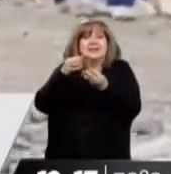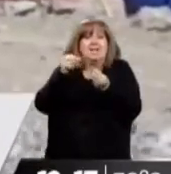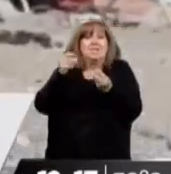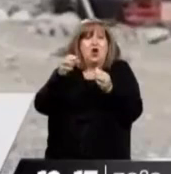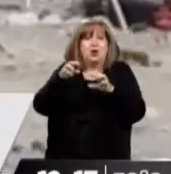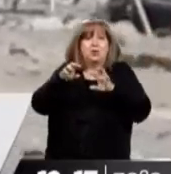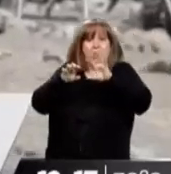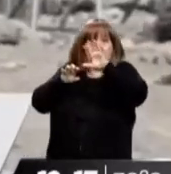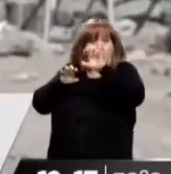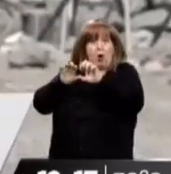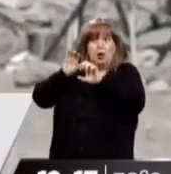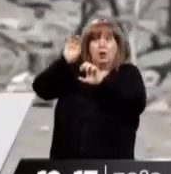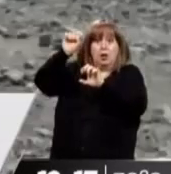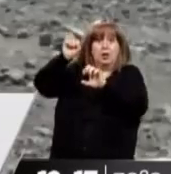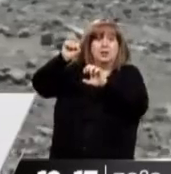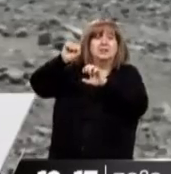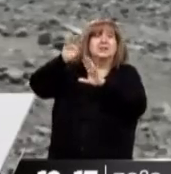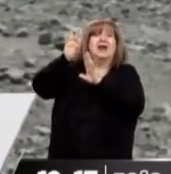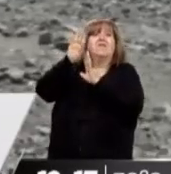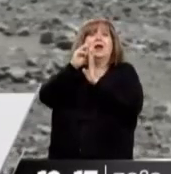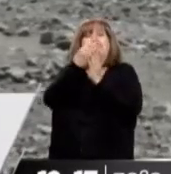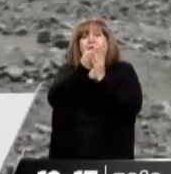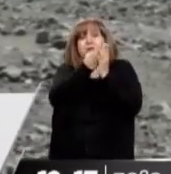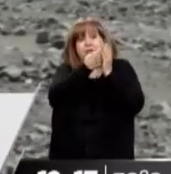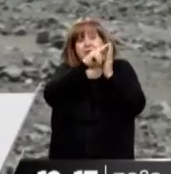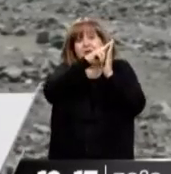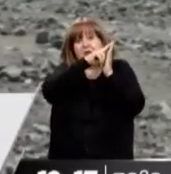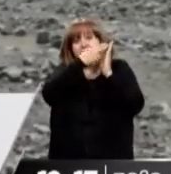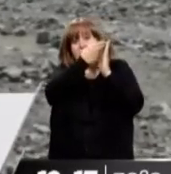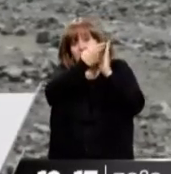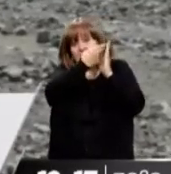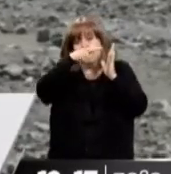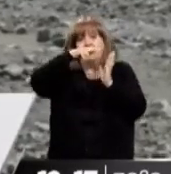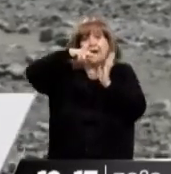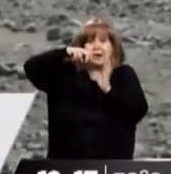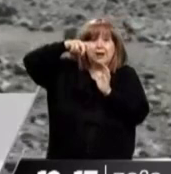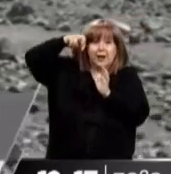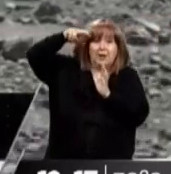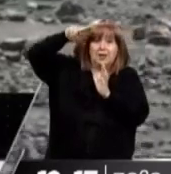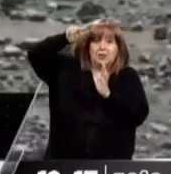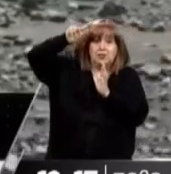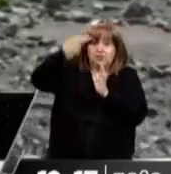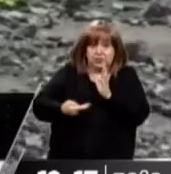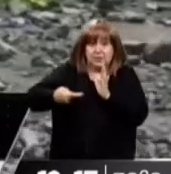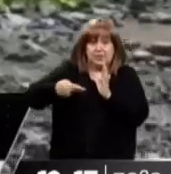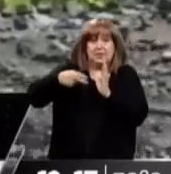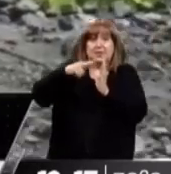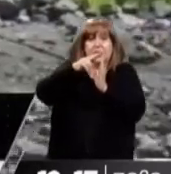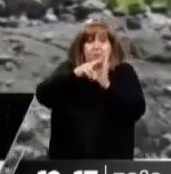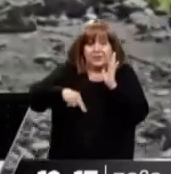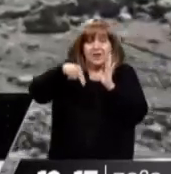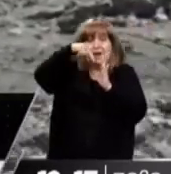mucha precaución tienen que subir los andinistas y por ahí, bueno, andinistas que son experimentados, le da